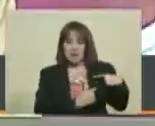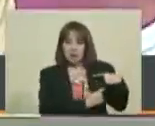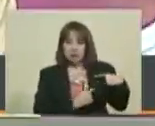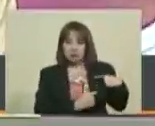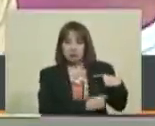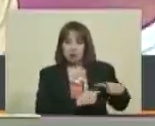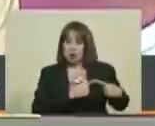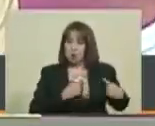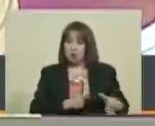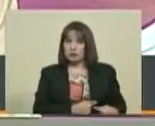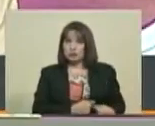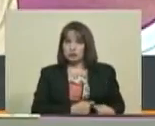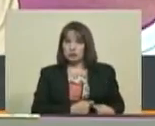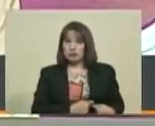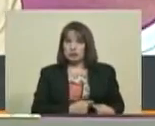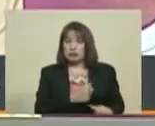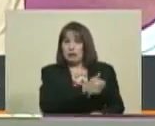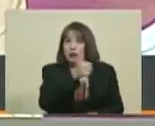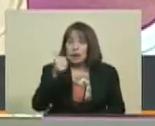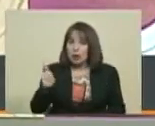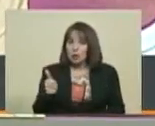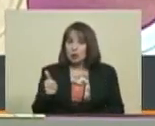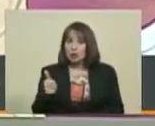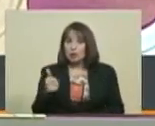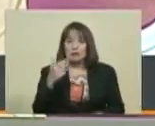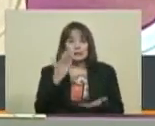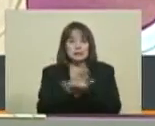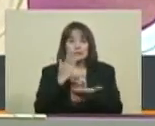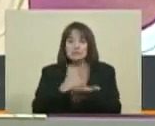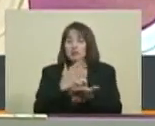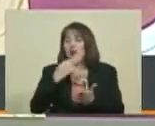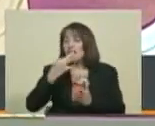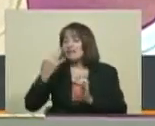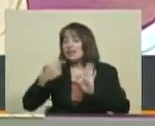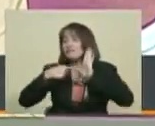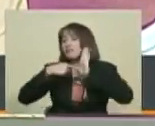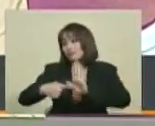de ir en cada coyuntura siempre con la verdad,